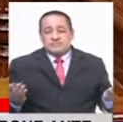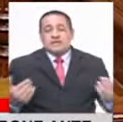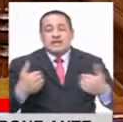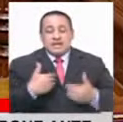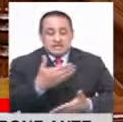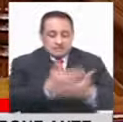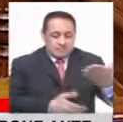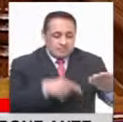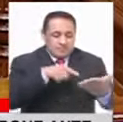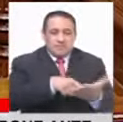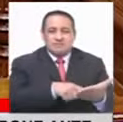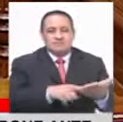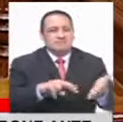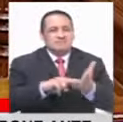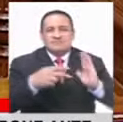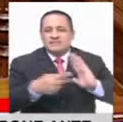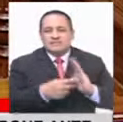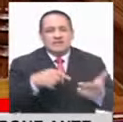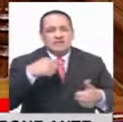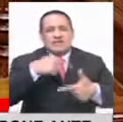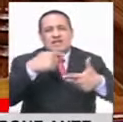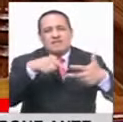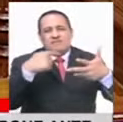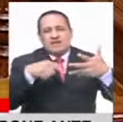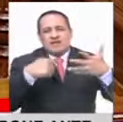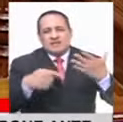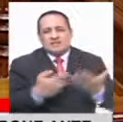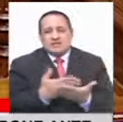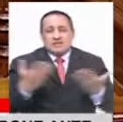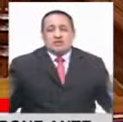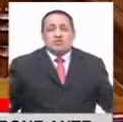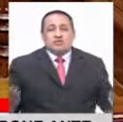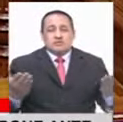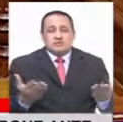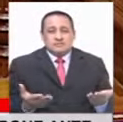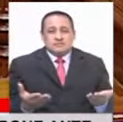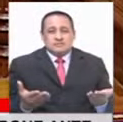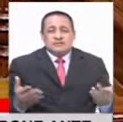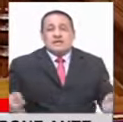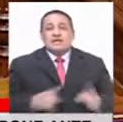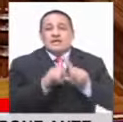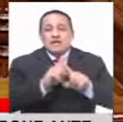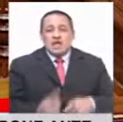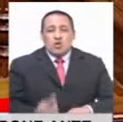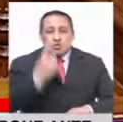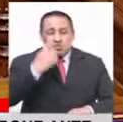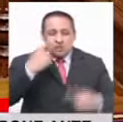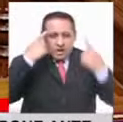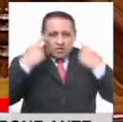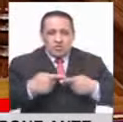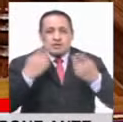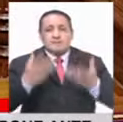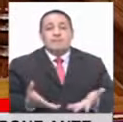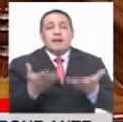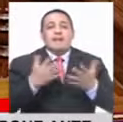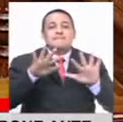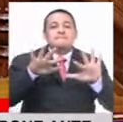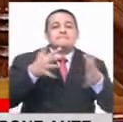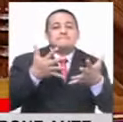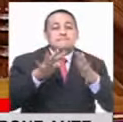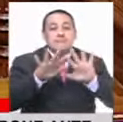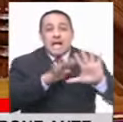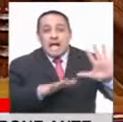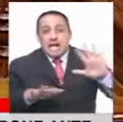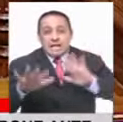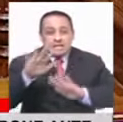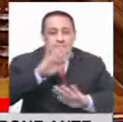la moción se ha construido sobre una infinidad de elementos y situaciones con la única finalidad de dar apariencia a